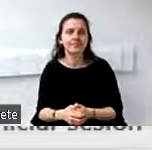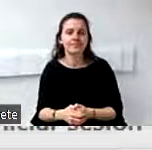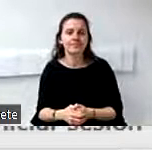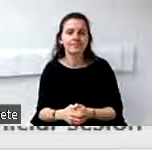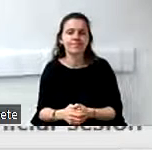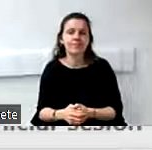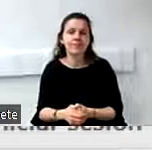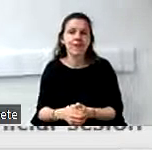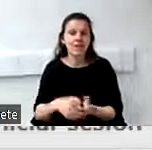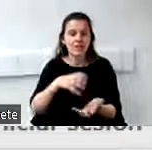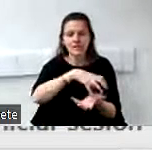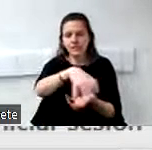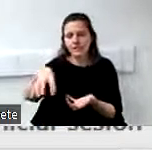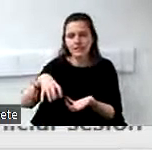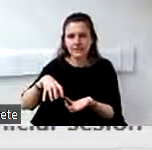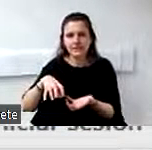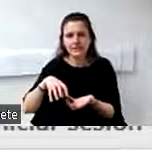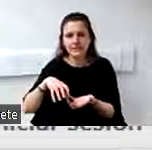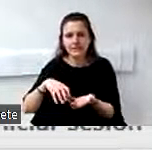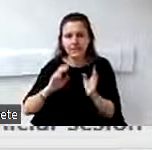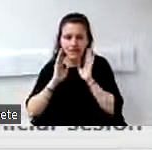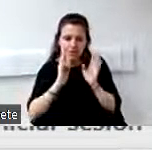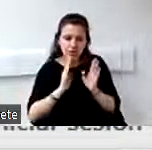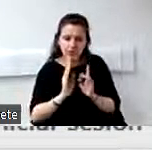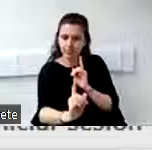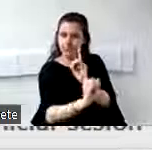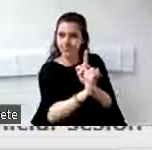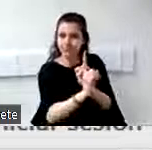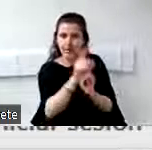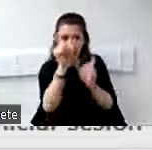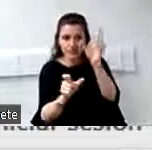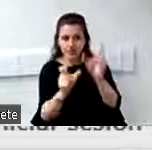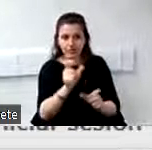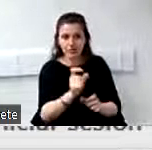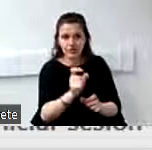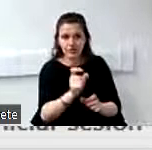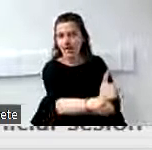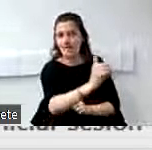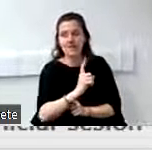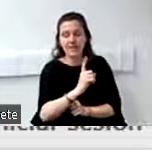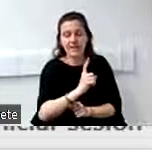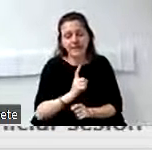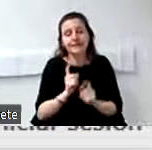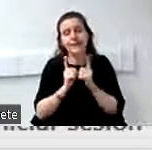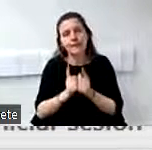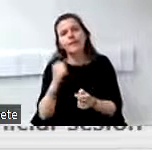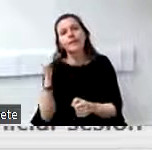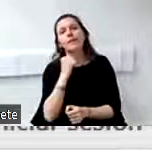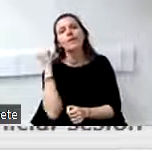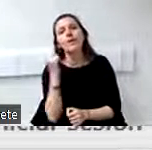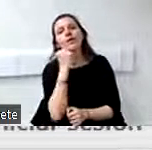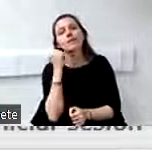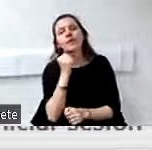Las oficinas de atención al usuario que puedan estar adecuadas para poder